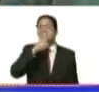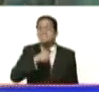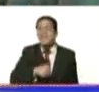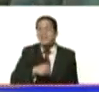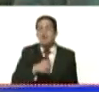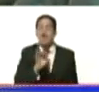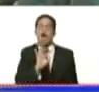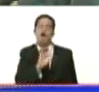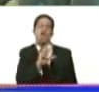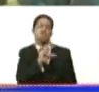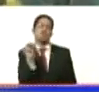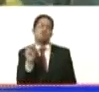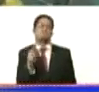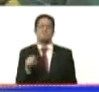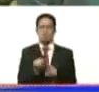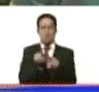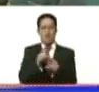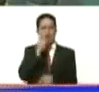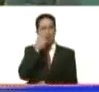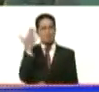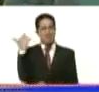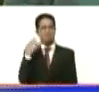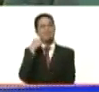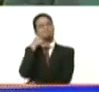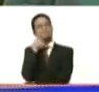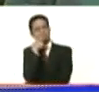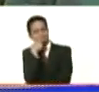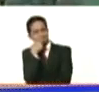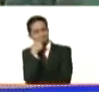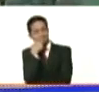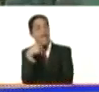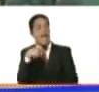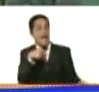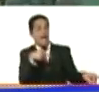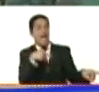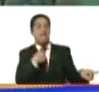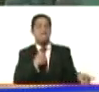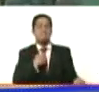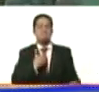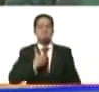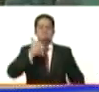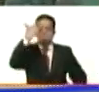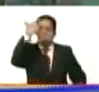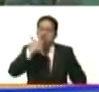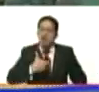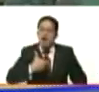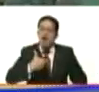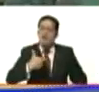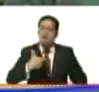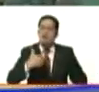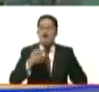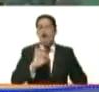decía Shakespeare, somos o no somos.